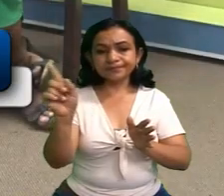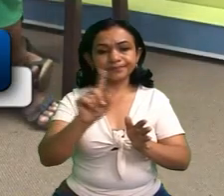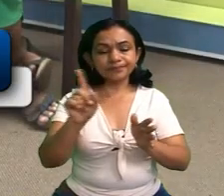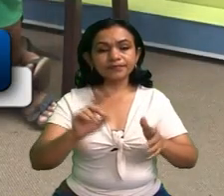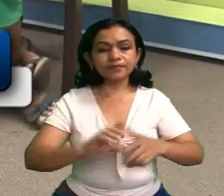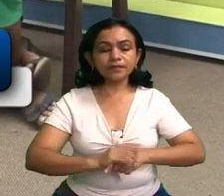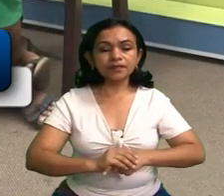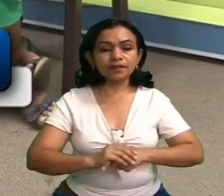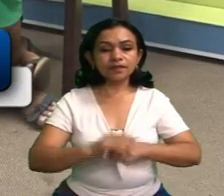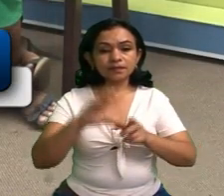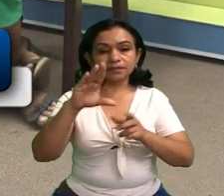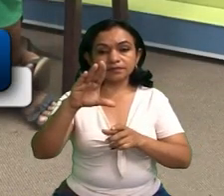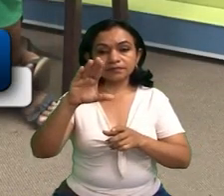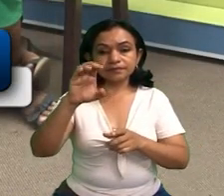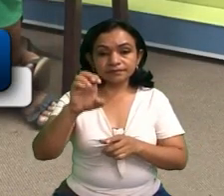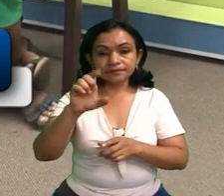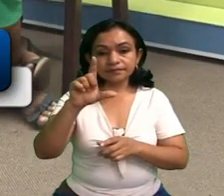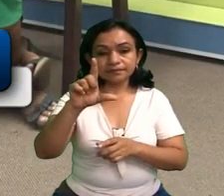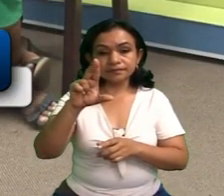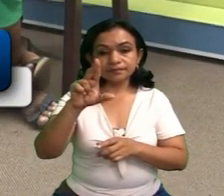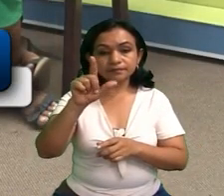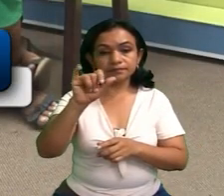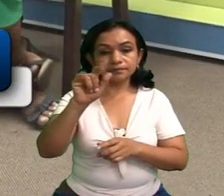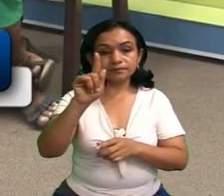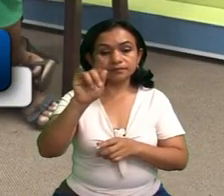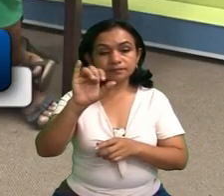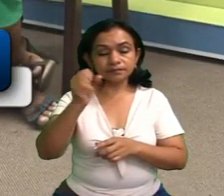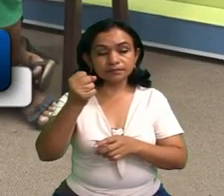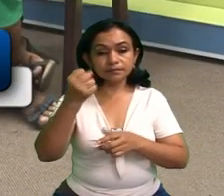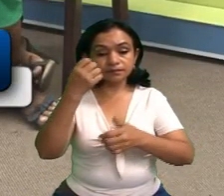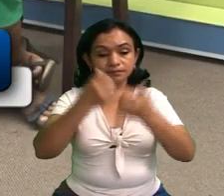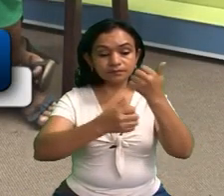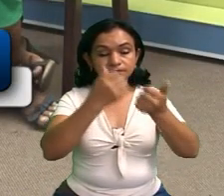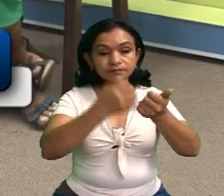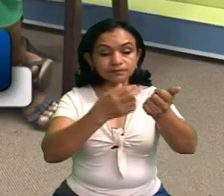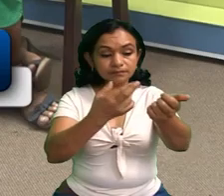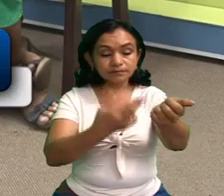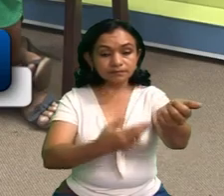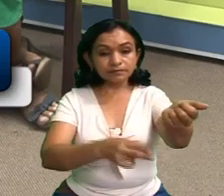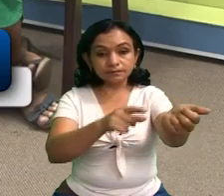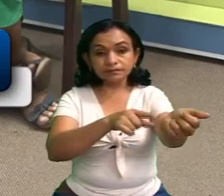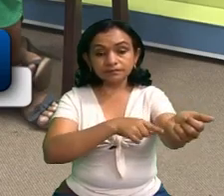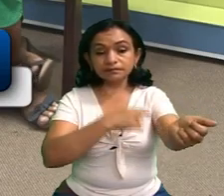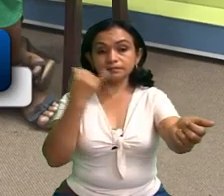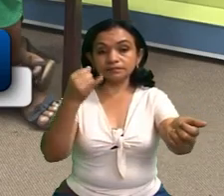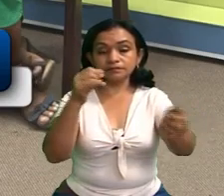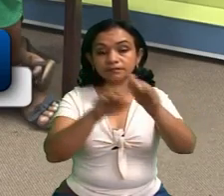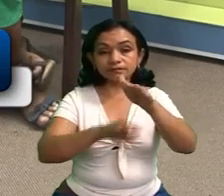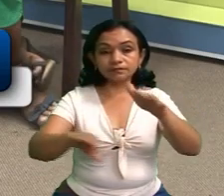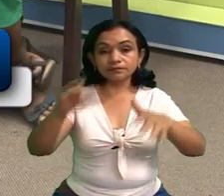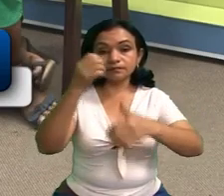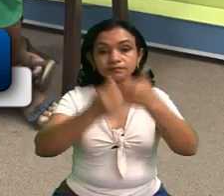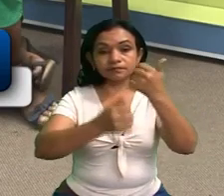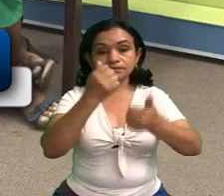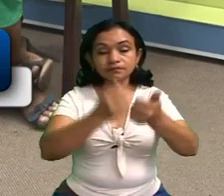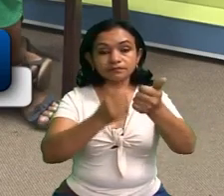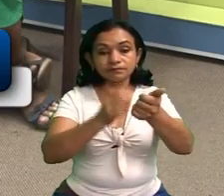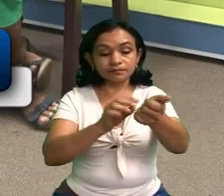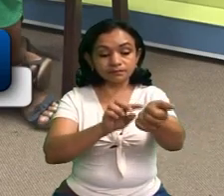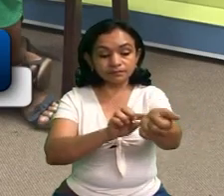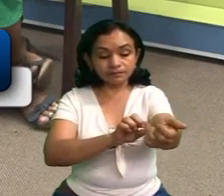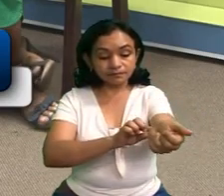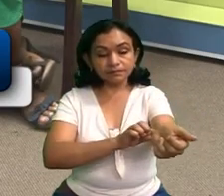la celulitis también tiene que ver con un problema de circulación, meramente también, doctora. Así es, realmente lo que más se ven afectados son las venas que se encuentran a